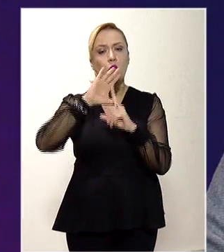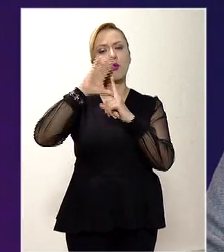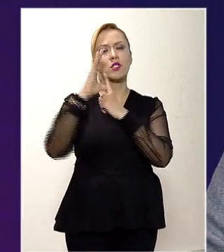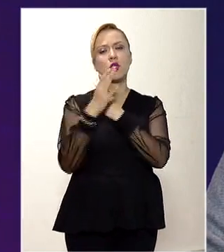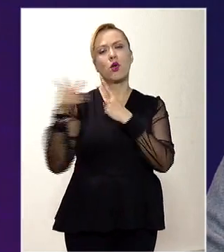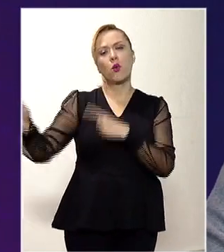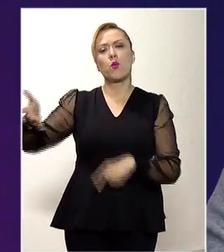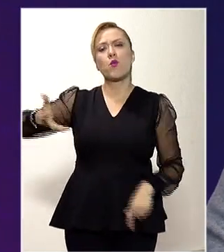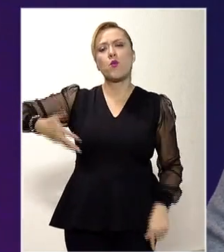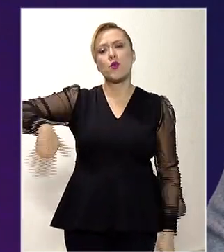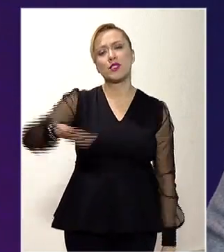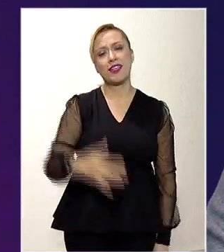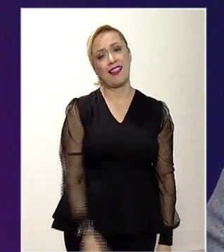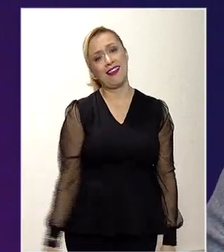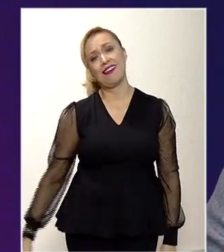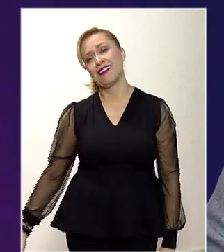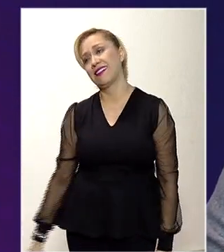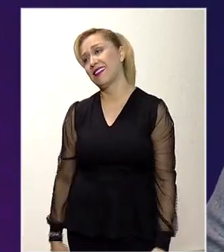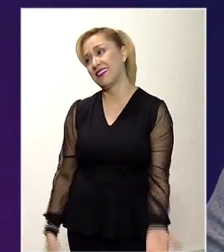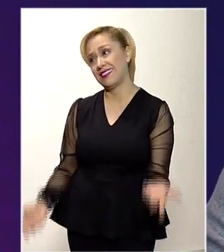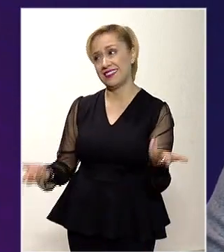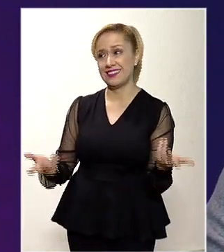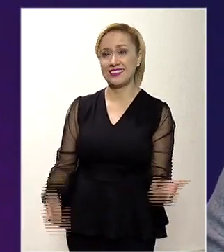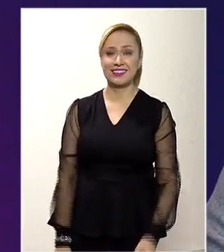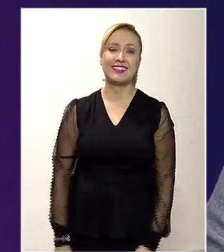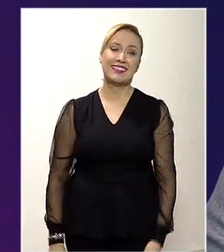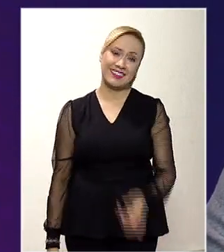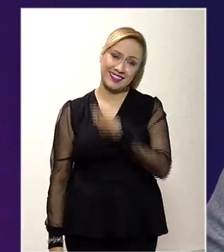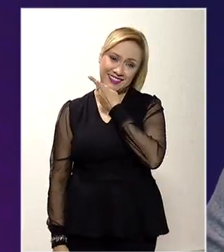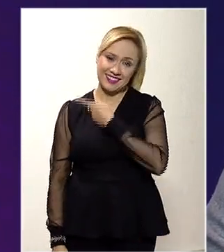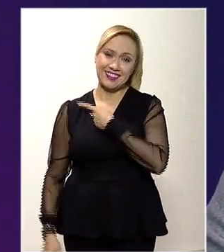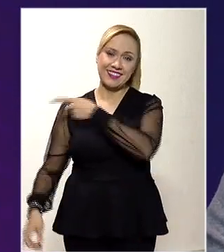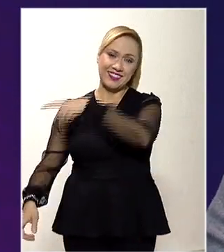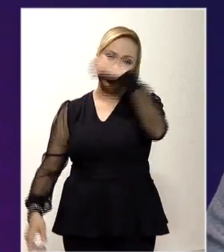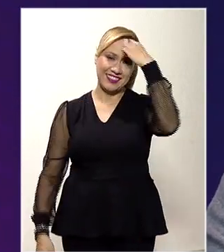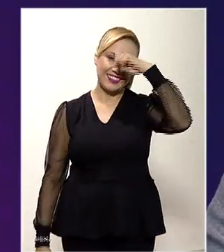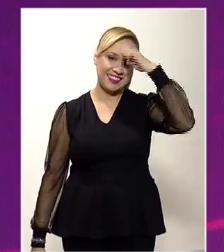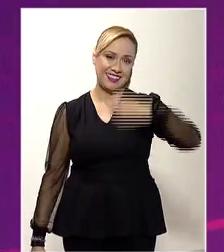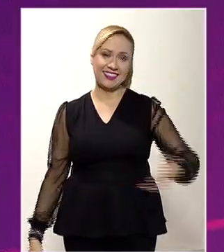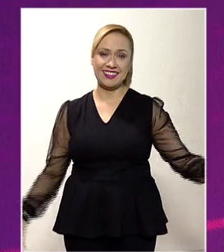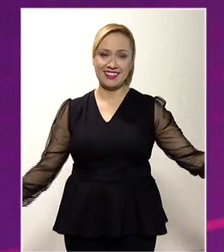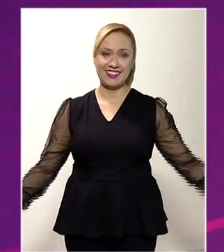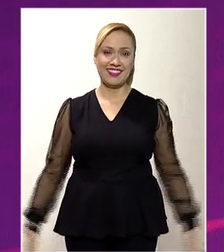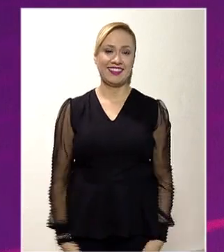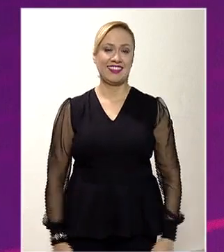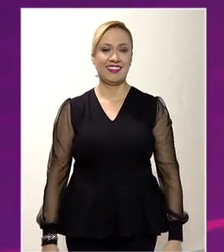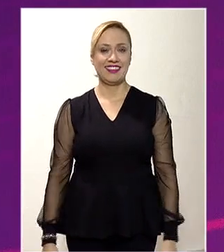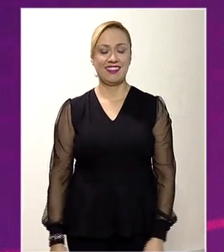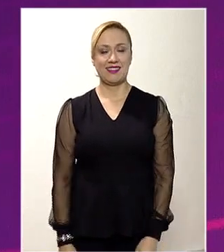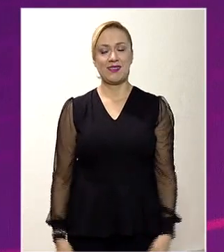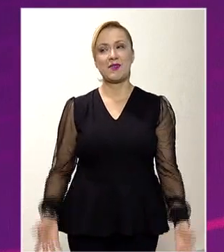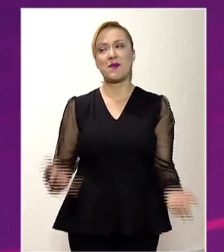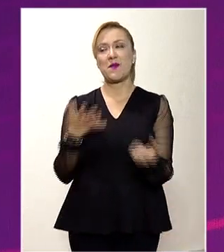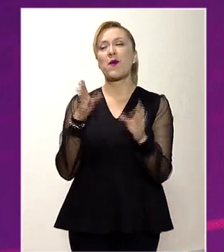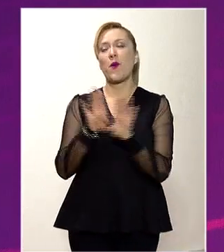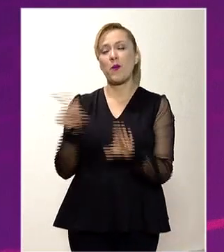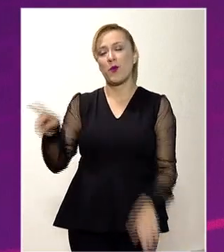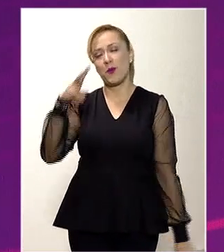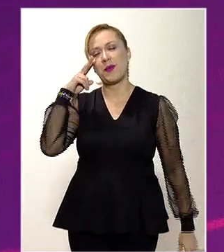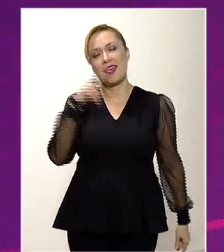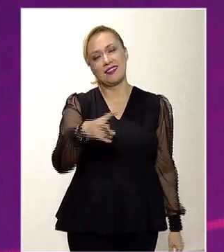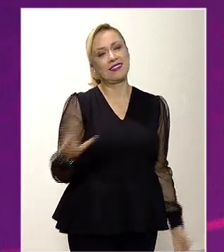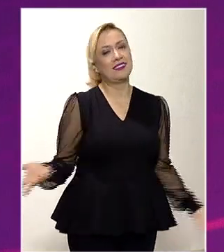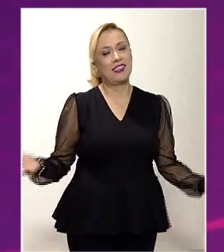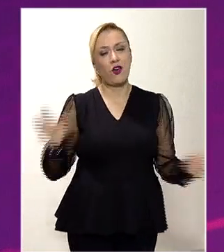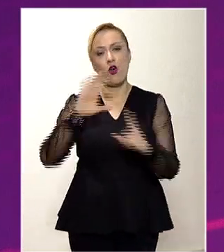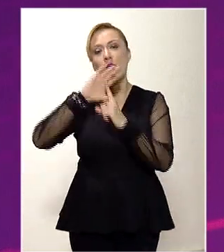Fernando, digo, ¿quién más experto En que tú eso. en la materia? Entonces, ¿cómo lo ves? ¿Cuál es el